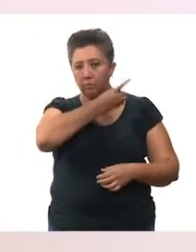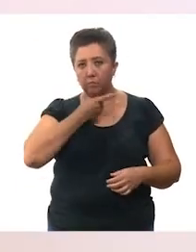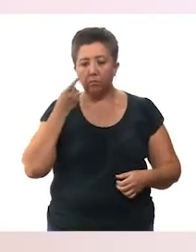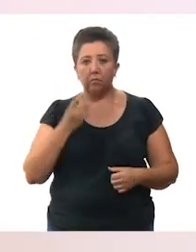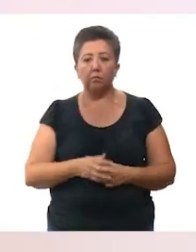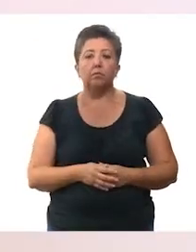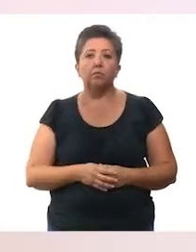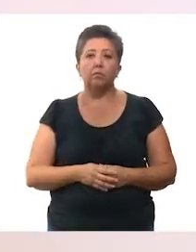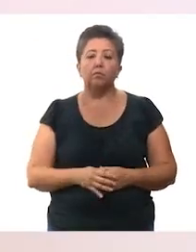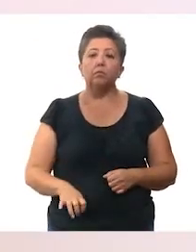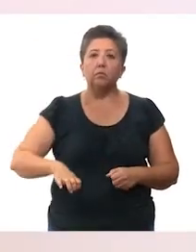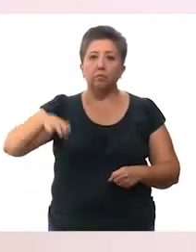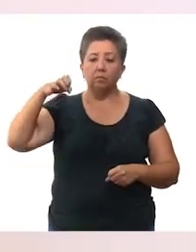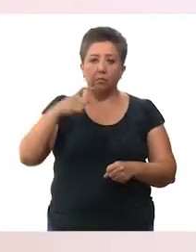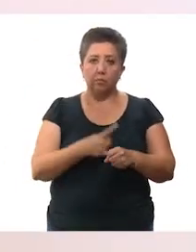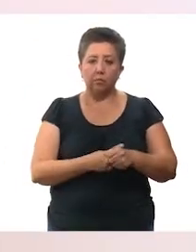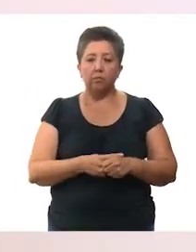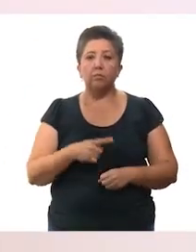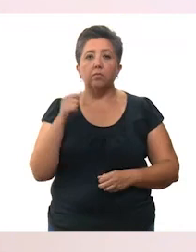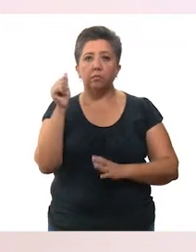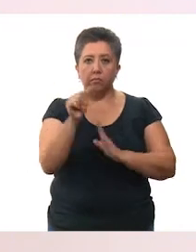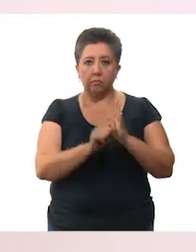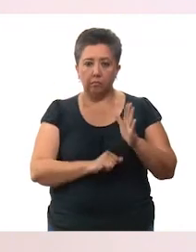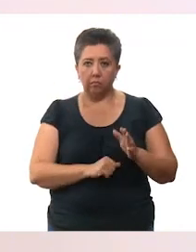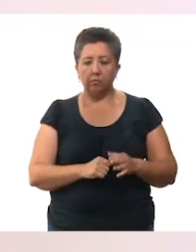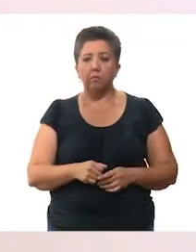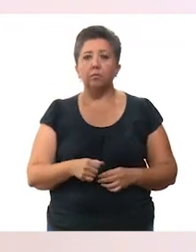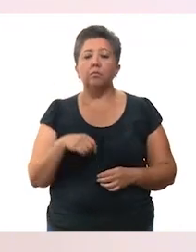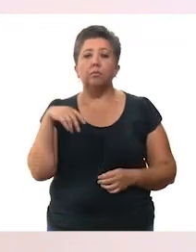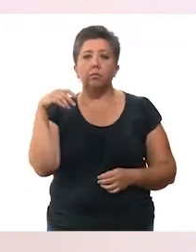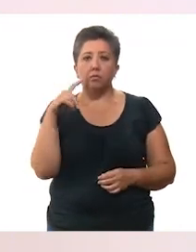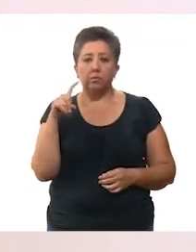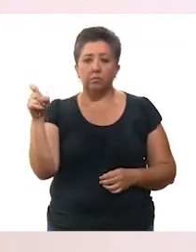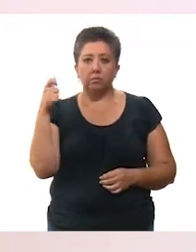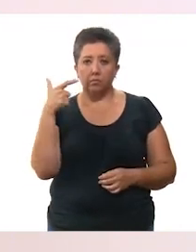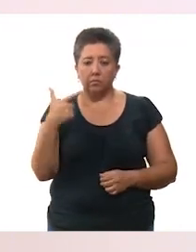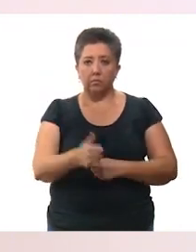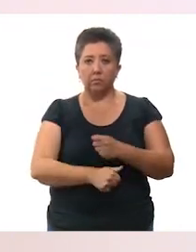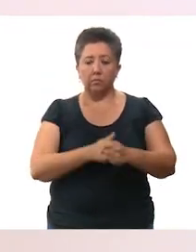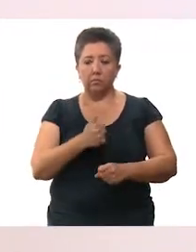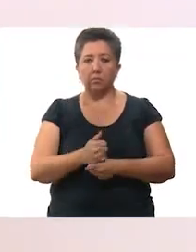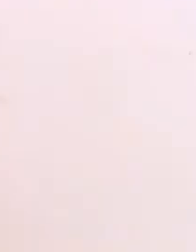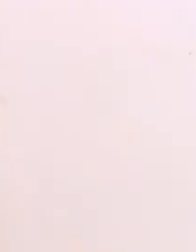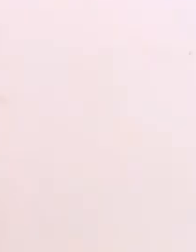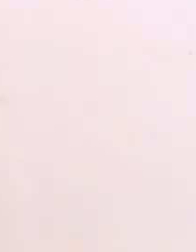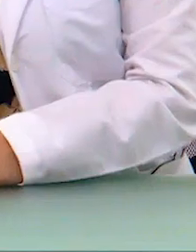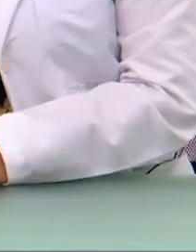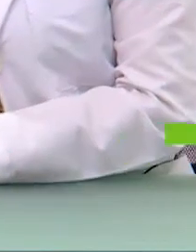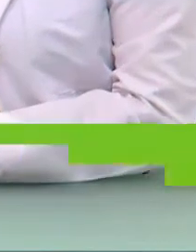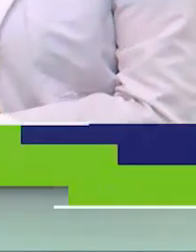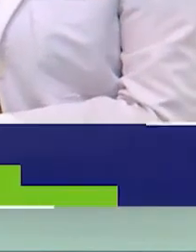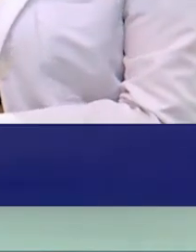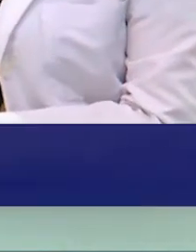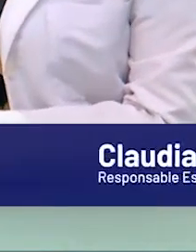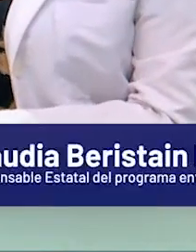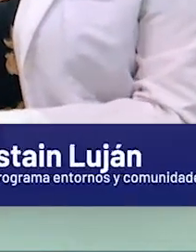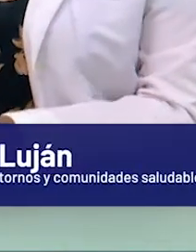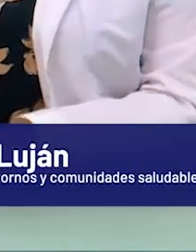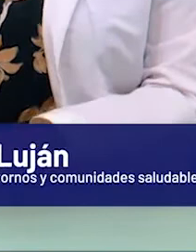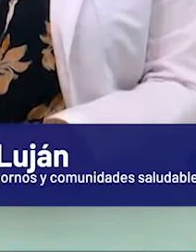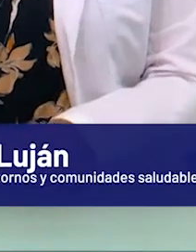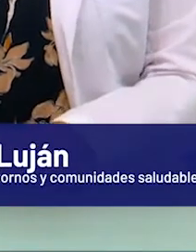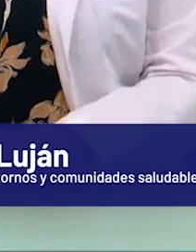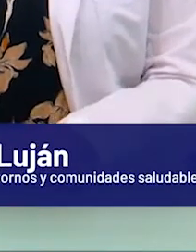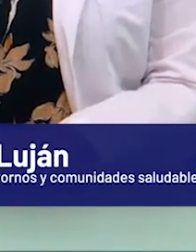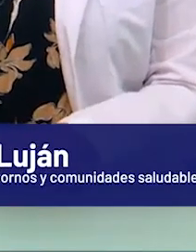espera de diagnóstico. El rango de edad de los casos es de 1 mes a 107 años. Este es el reporte del día de hoy, doctor. Muchas